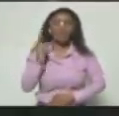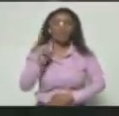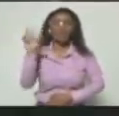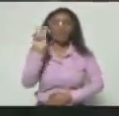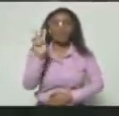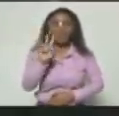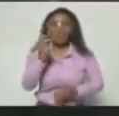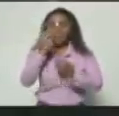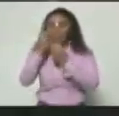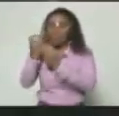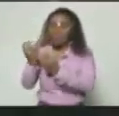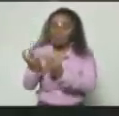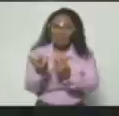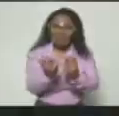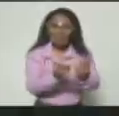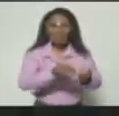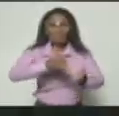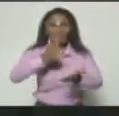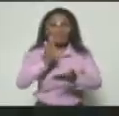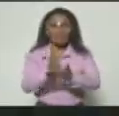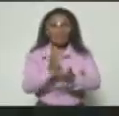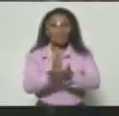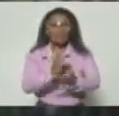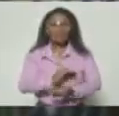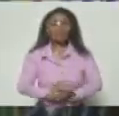bienvenidos, bienvenidas siempre.